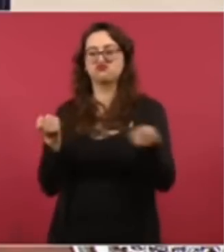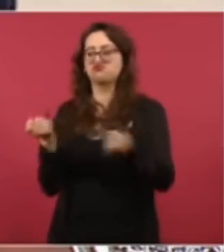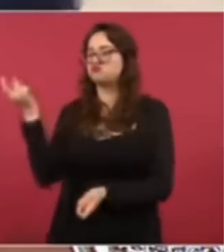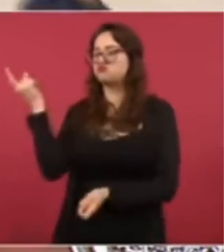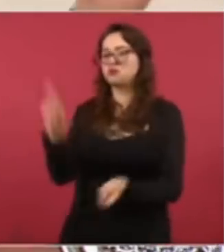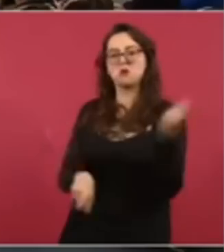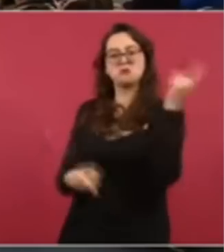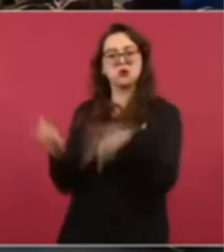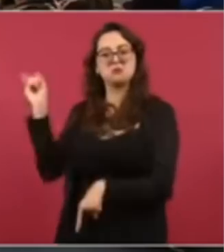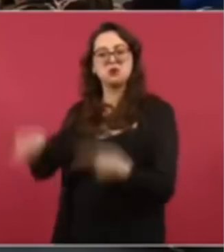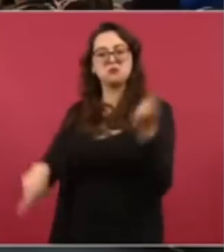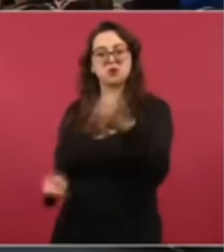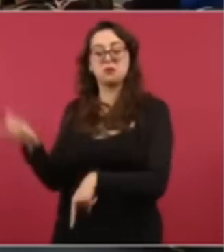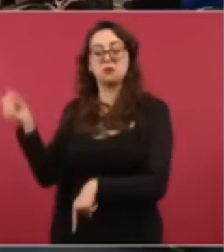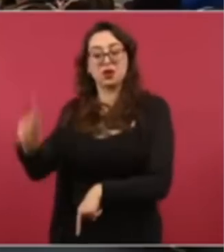no cambian,